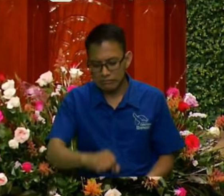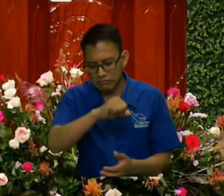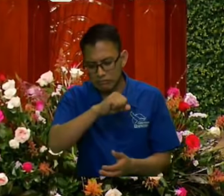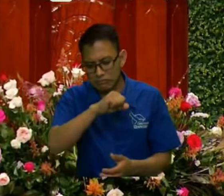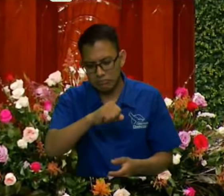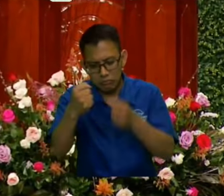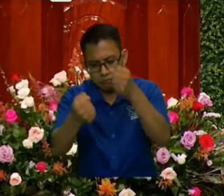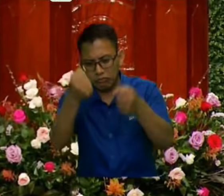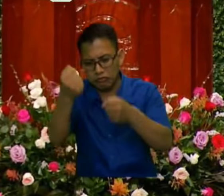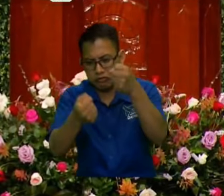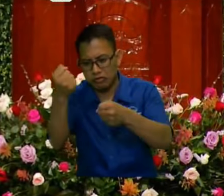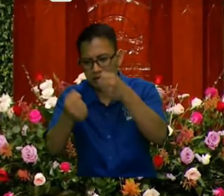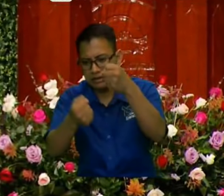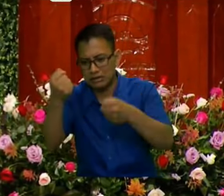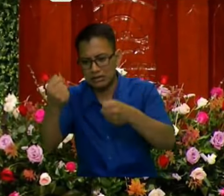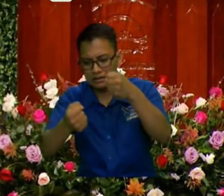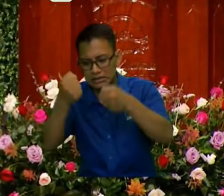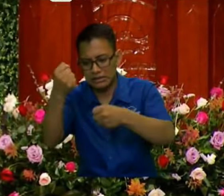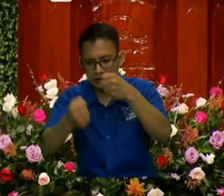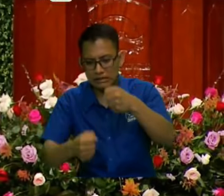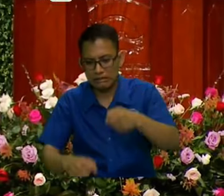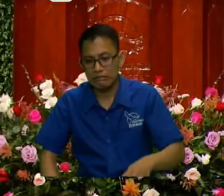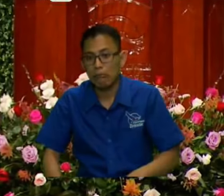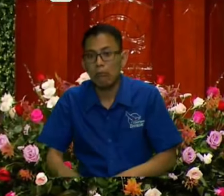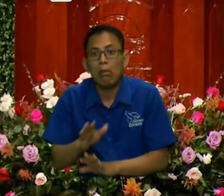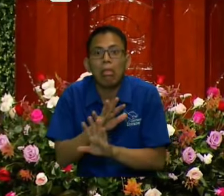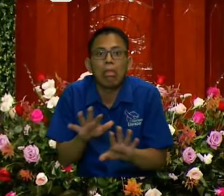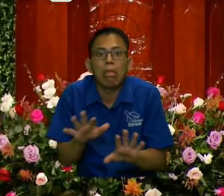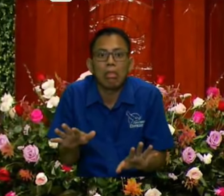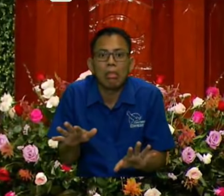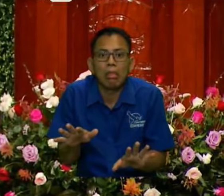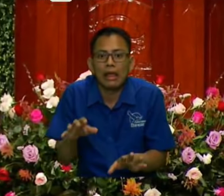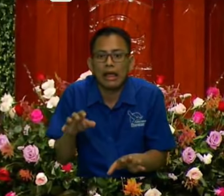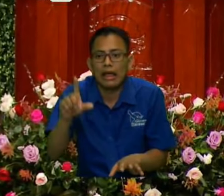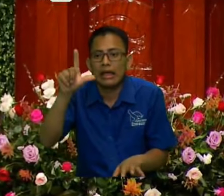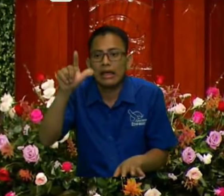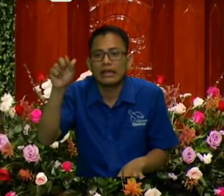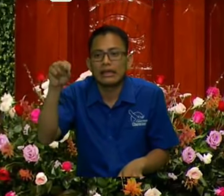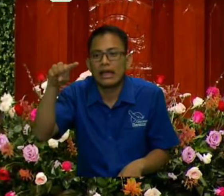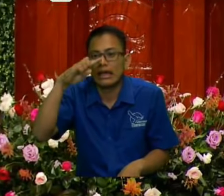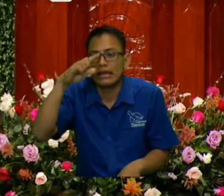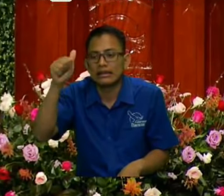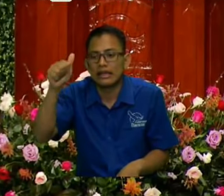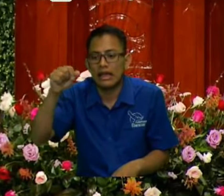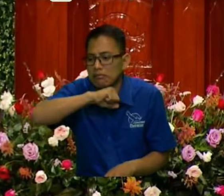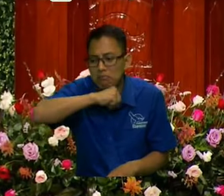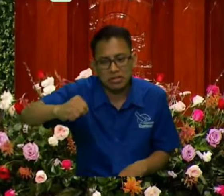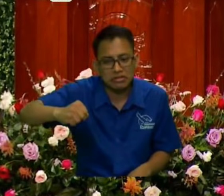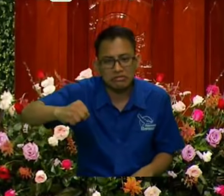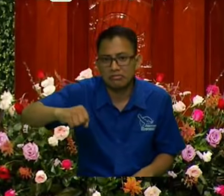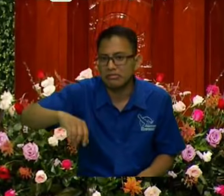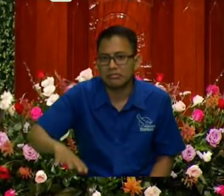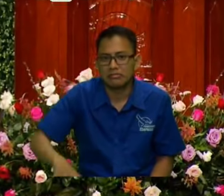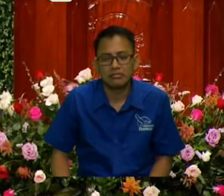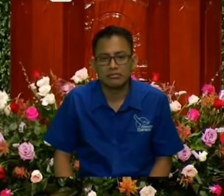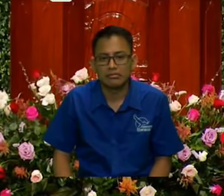Qué leche la mía, qué leche, ni que 8/4. No me vaya a decir, por favor, que era el cadejo, porque lo